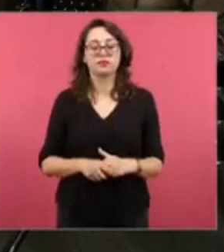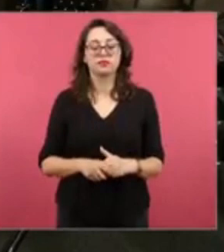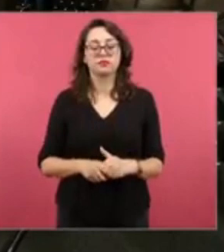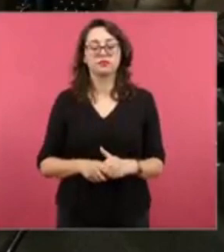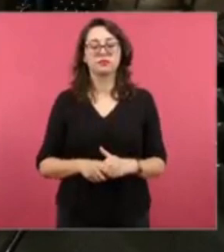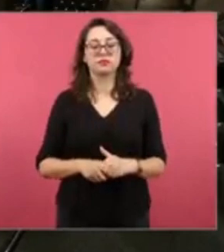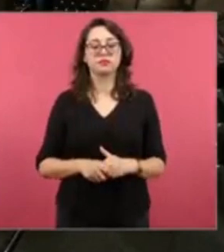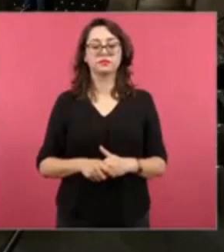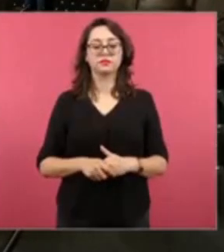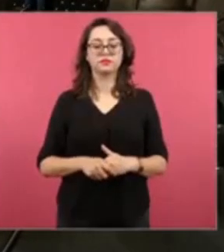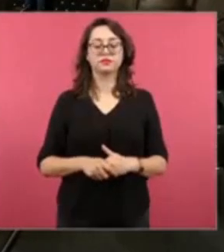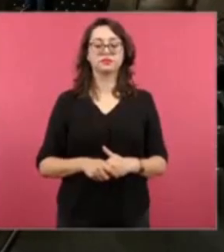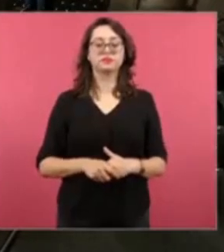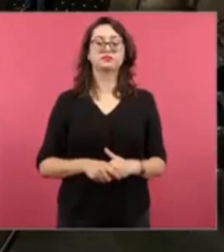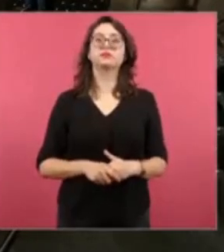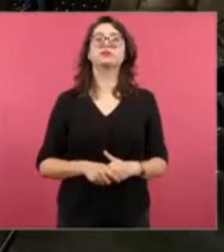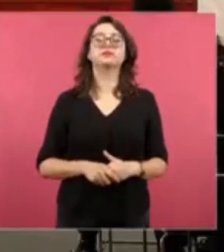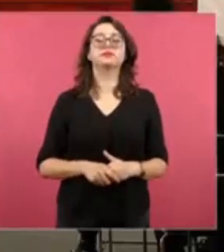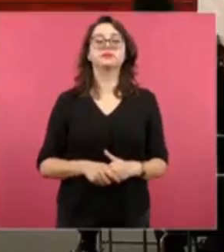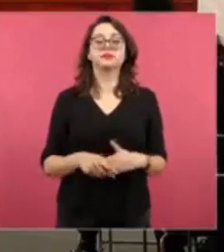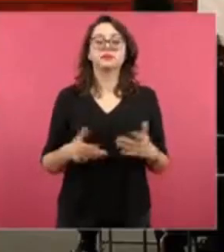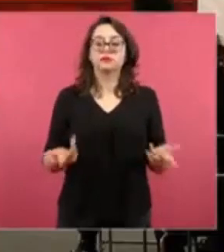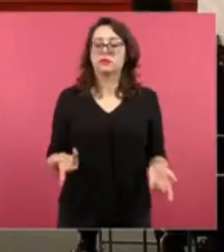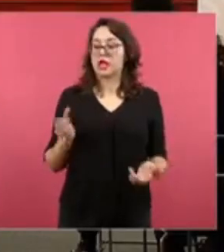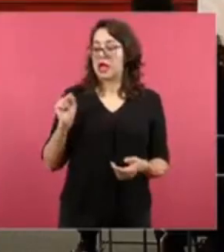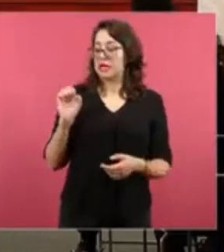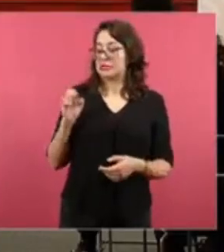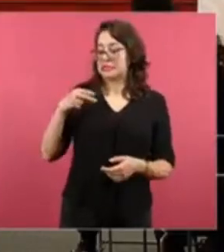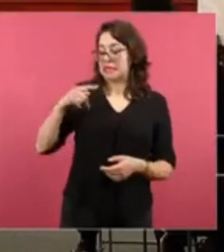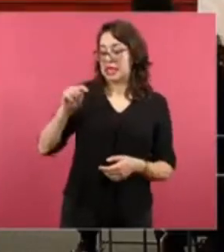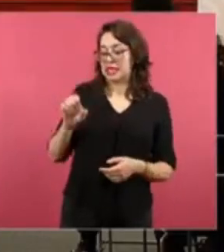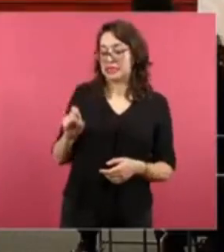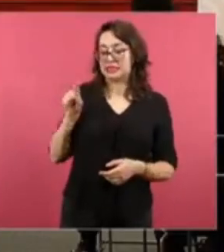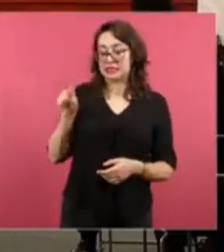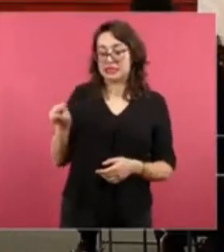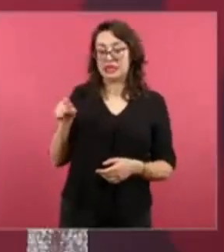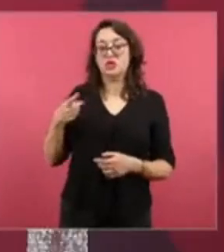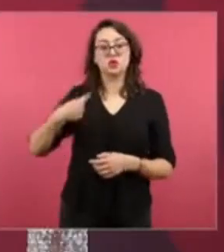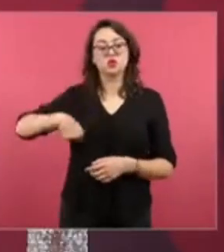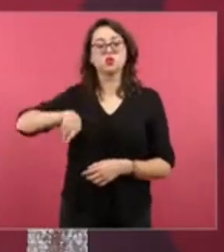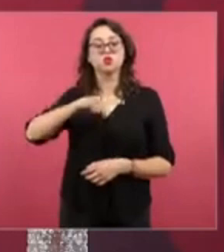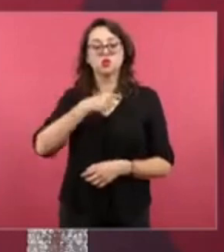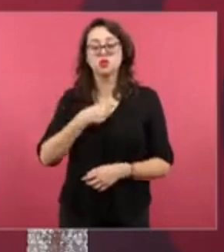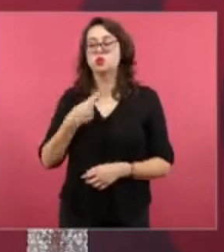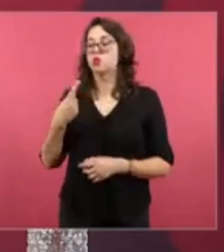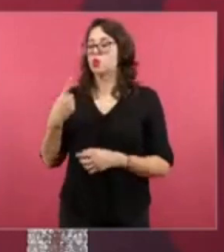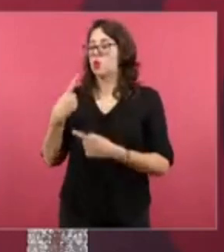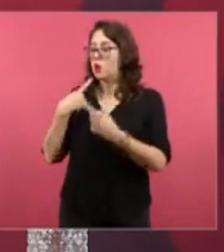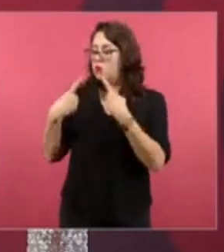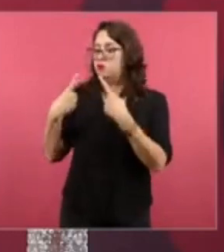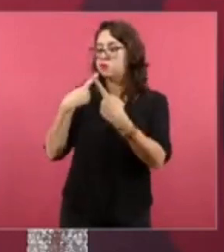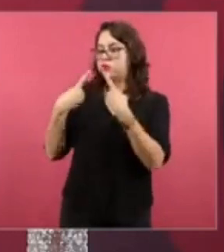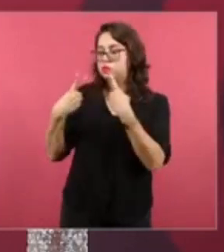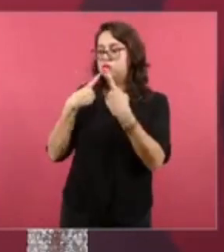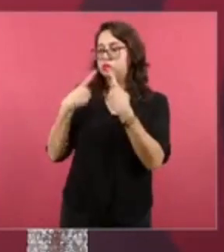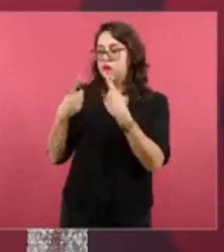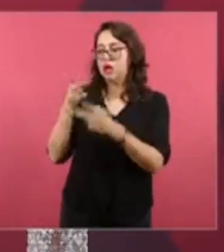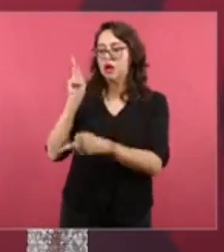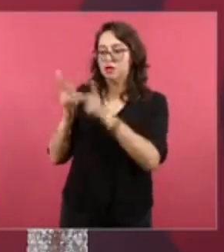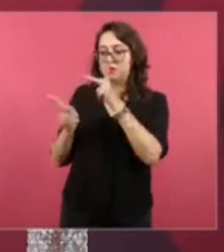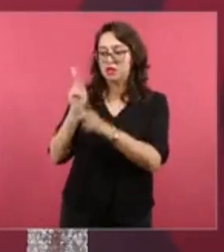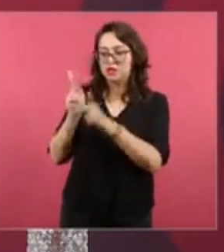del Sindicato Nacional de Trabajadores de la Educación, hemos estado platicando con sus dirigentes y